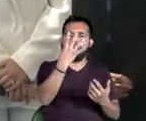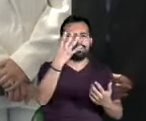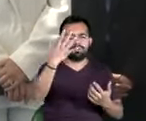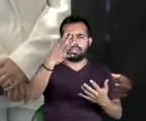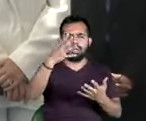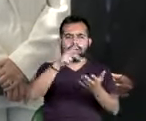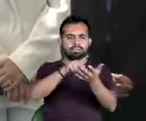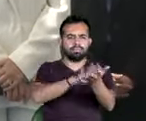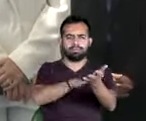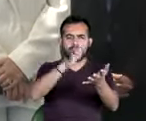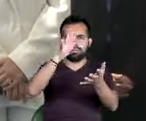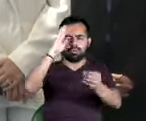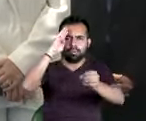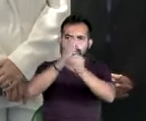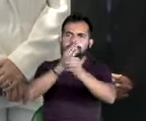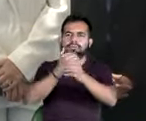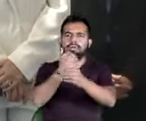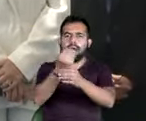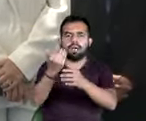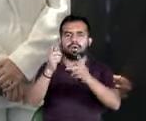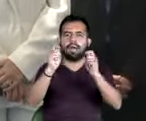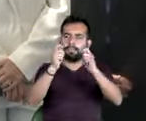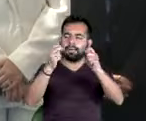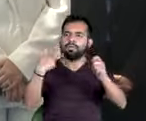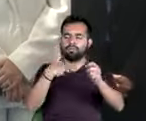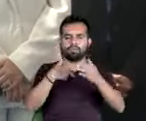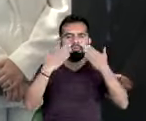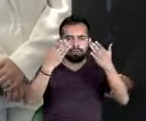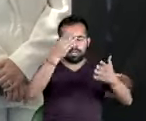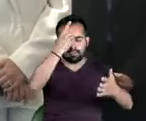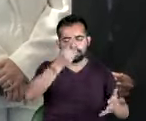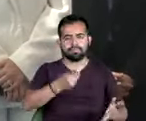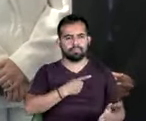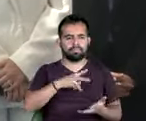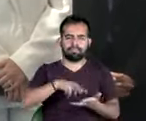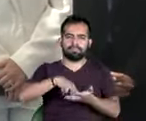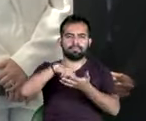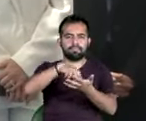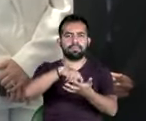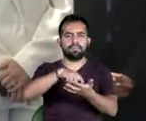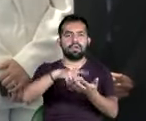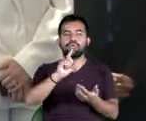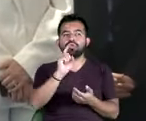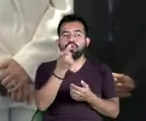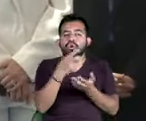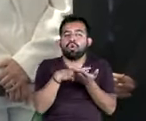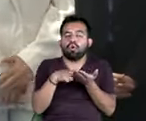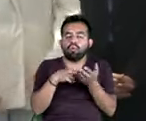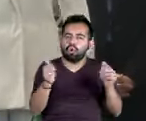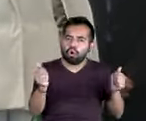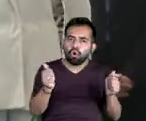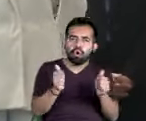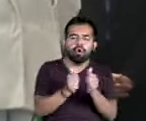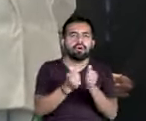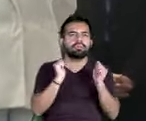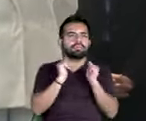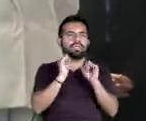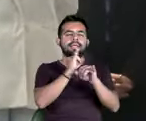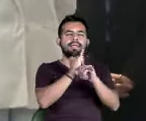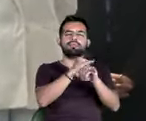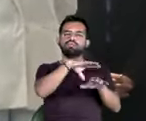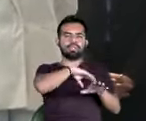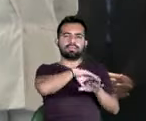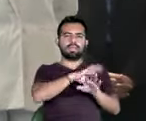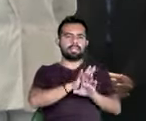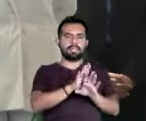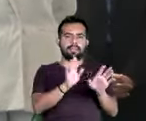como están en nuestros ejes de campaña en los que avancemos de manera decidida. No solamente me he reunido con las entidades municipales,